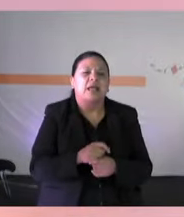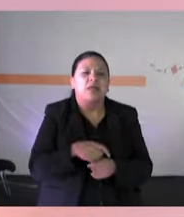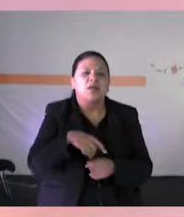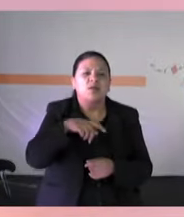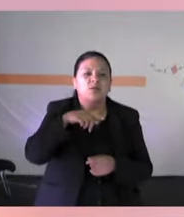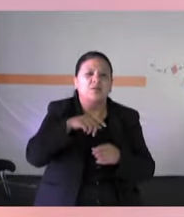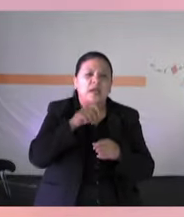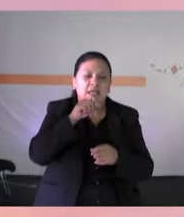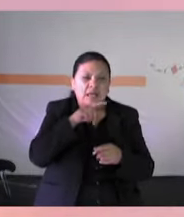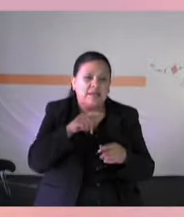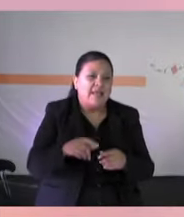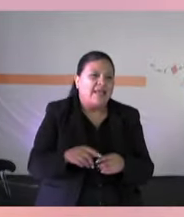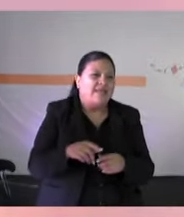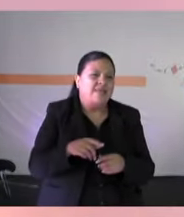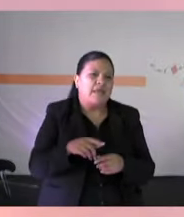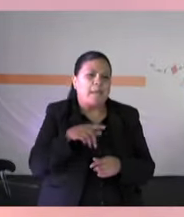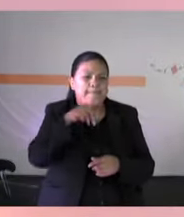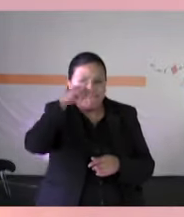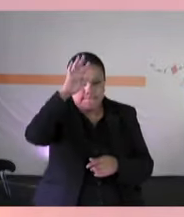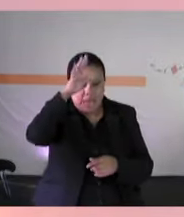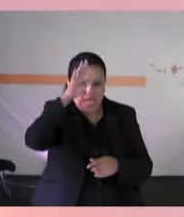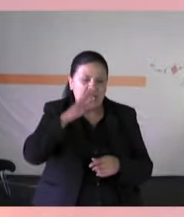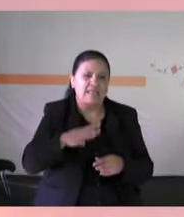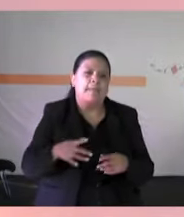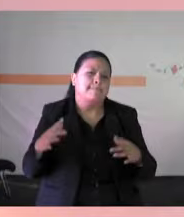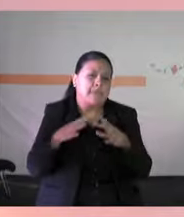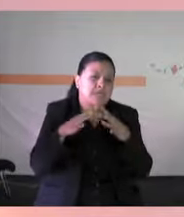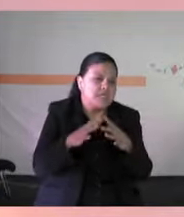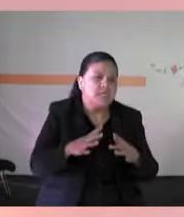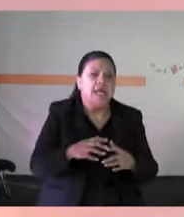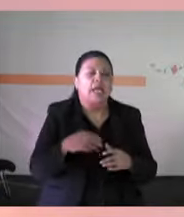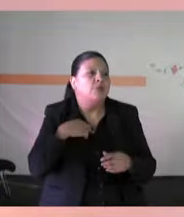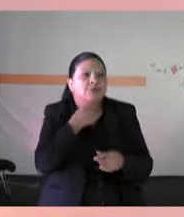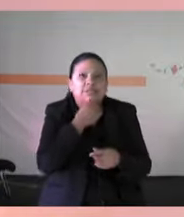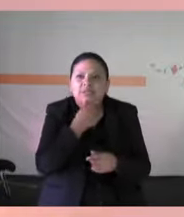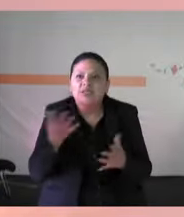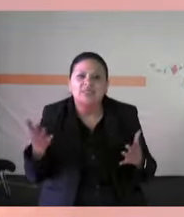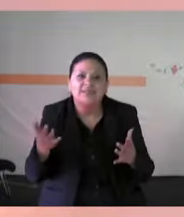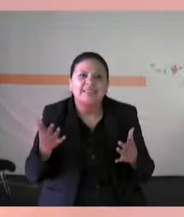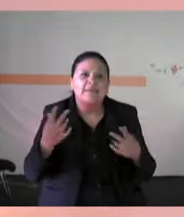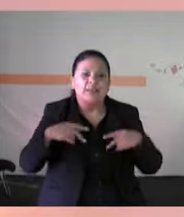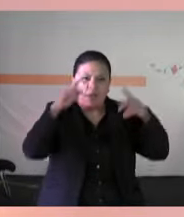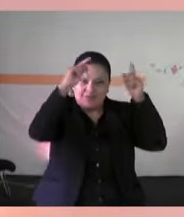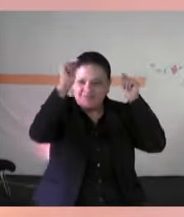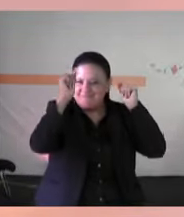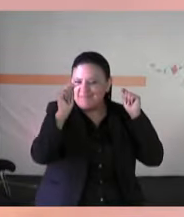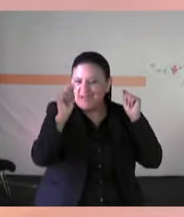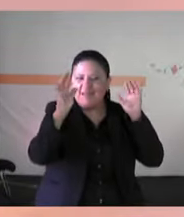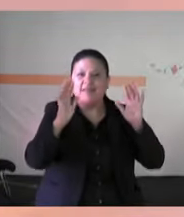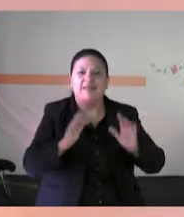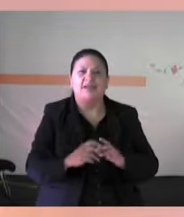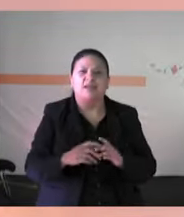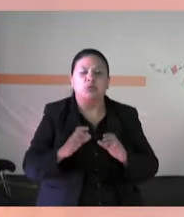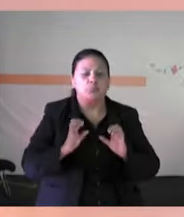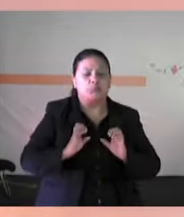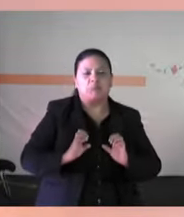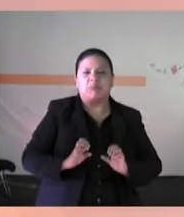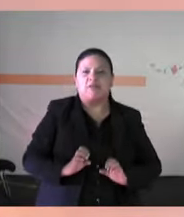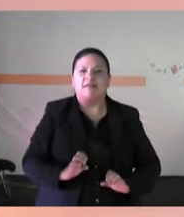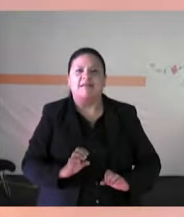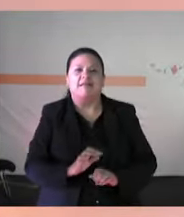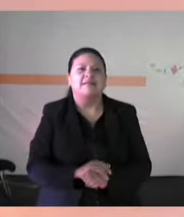gallos de pelea y no saben, así los niños estaban vestidos con sombrero y súper elegantes